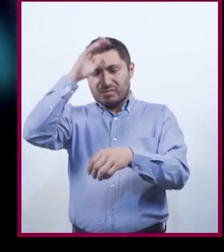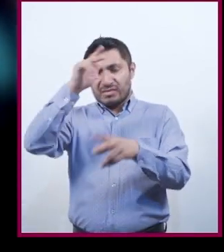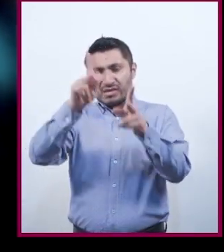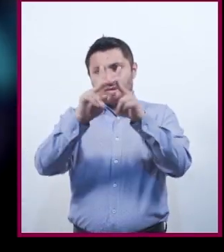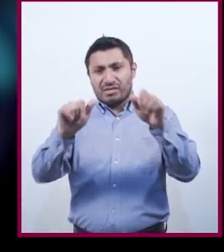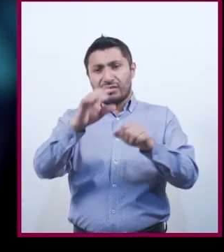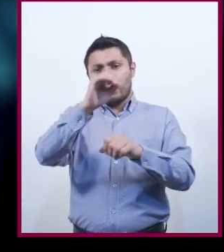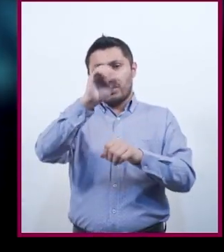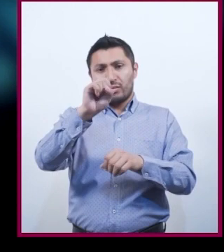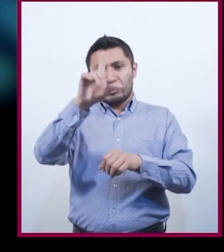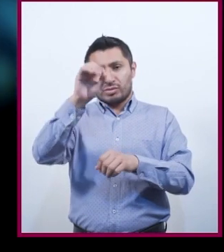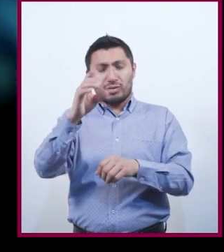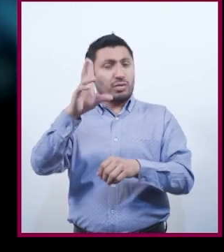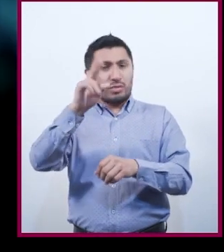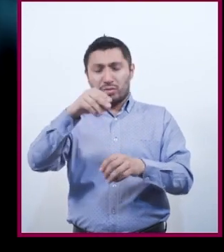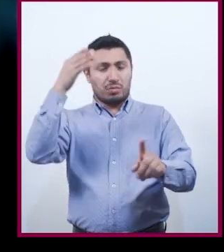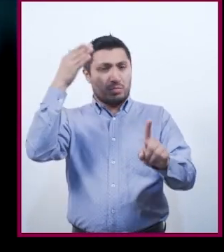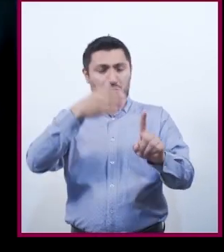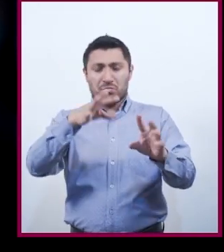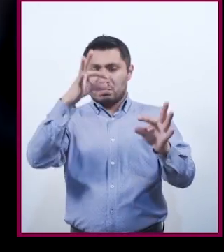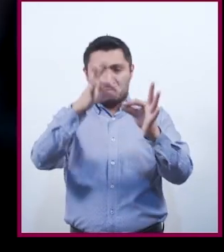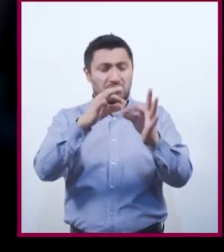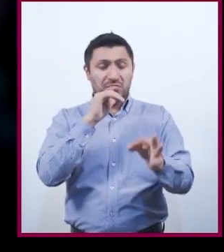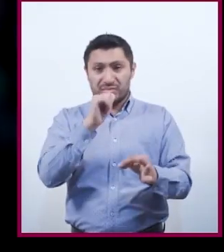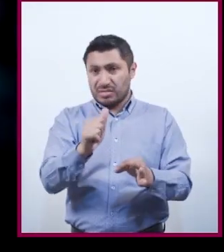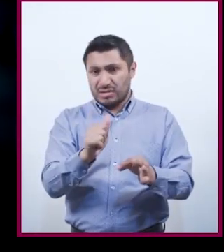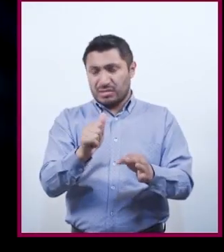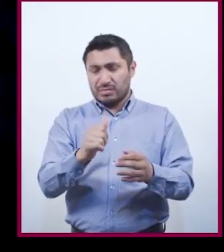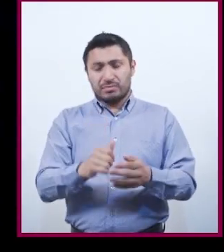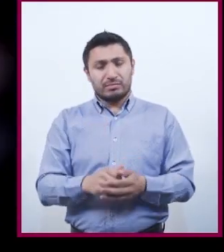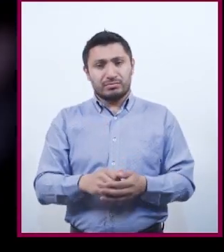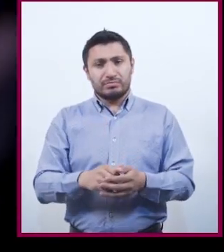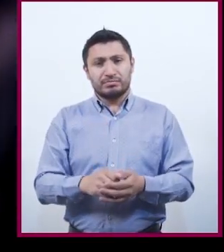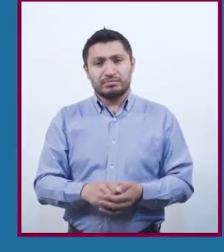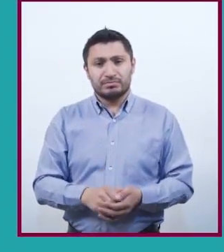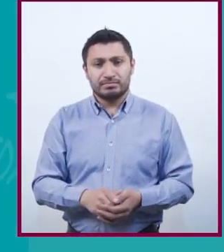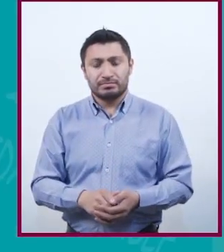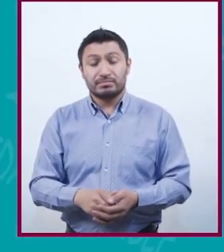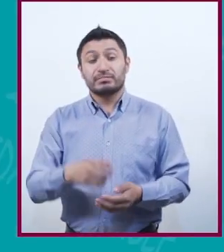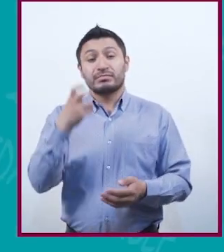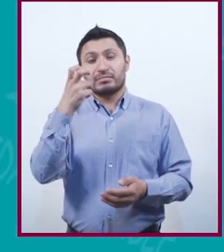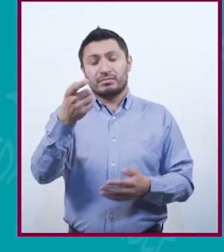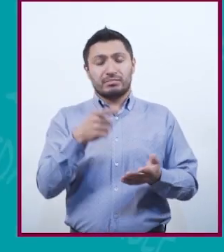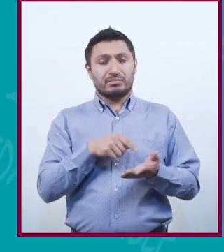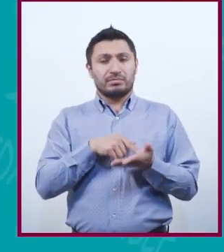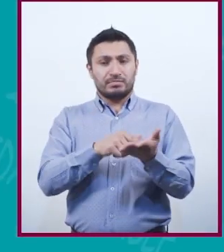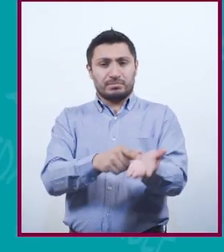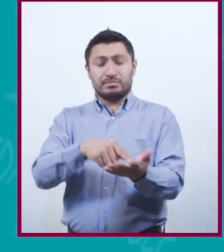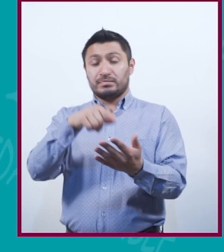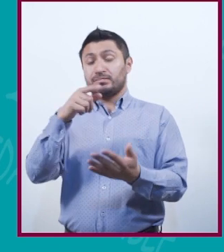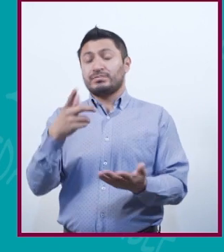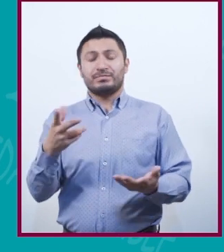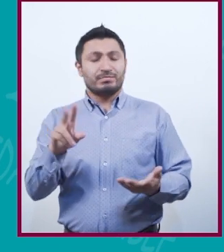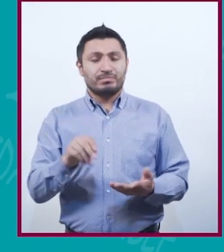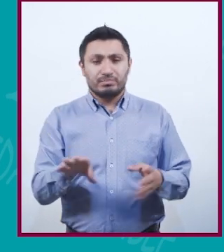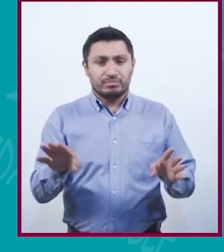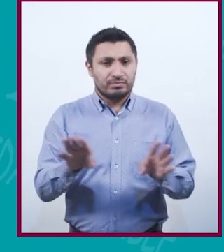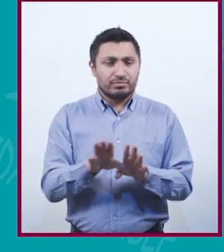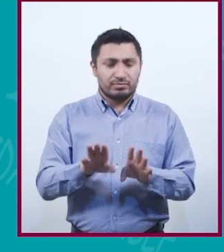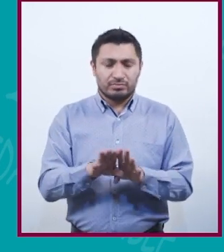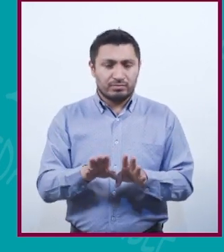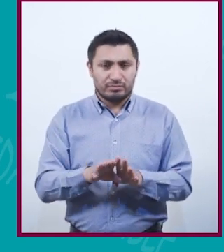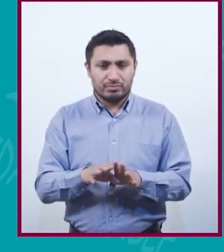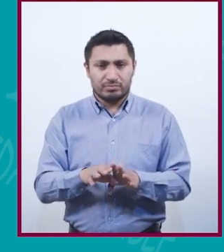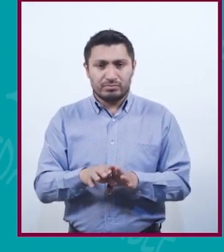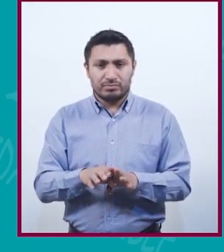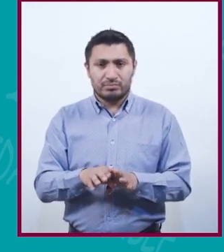paz de Oslo no cumplieron con su objetivo de pacificar la zona? Estas iniciativas